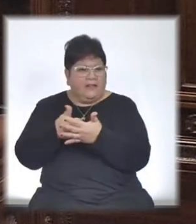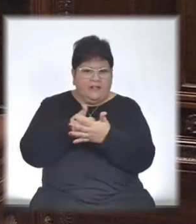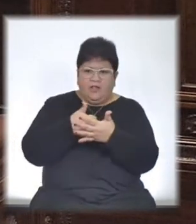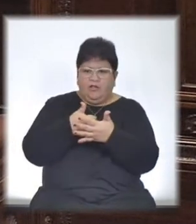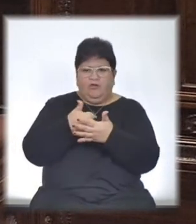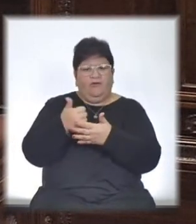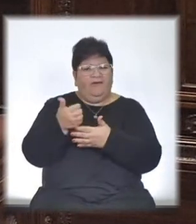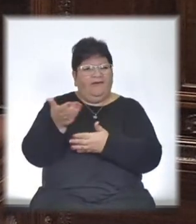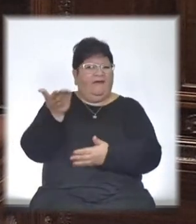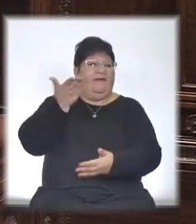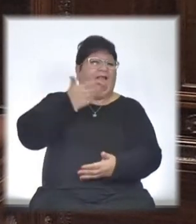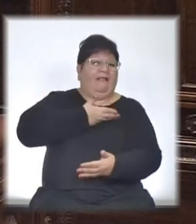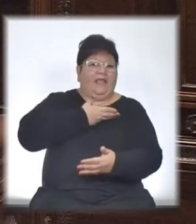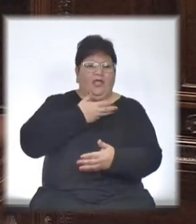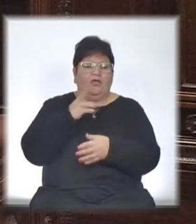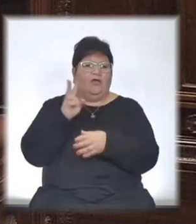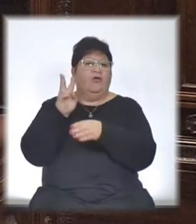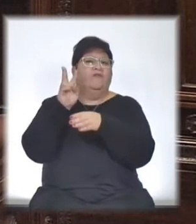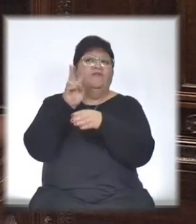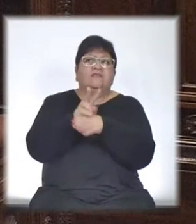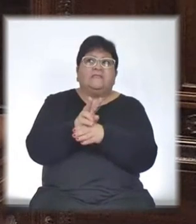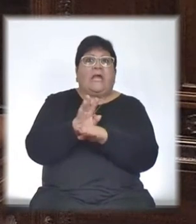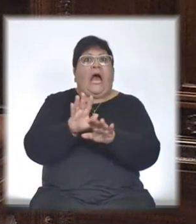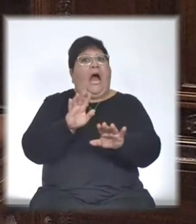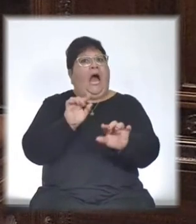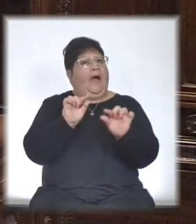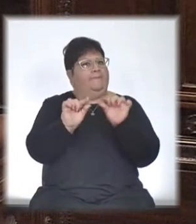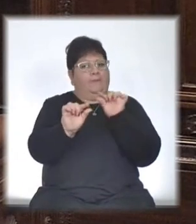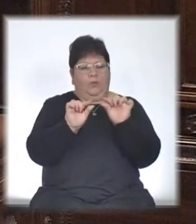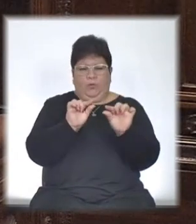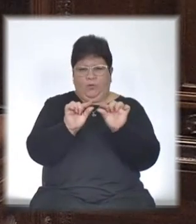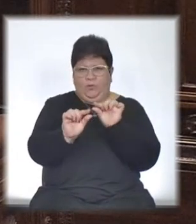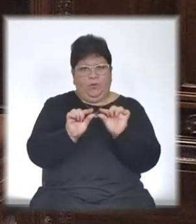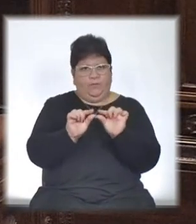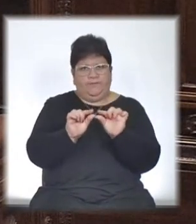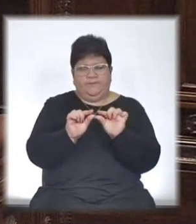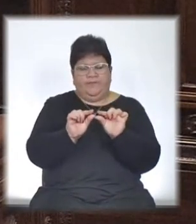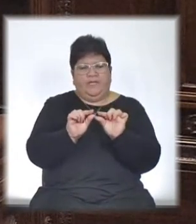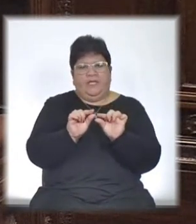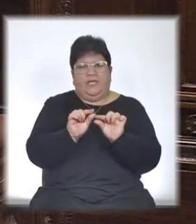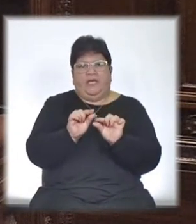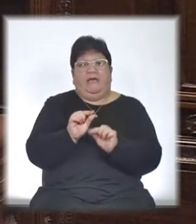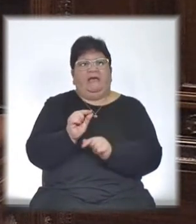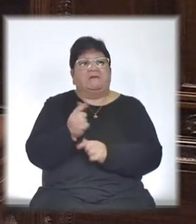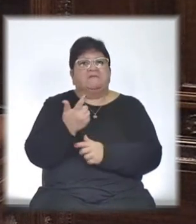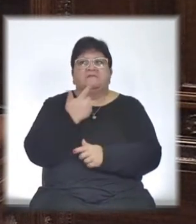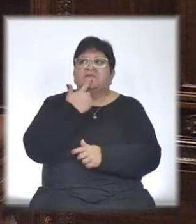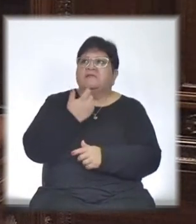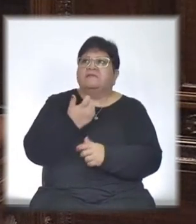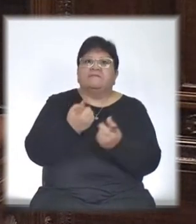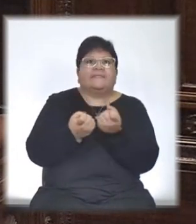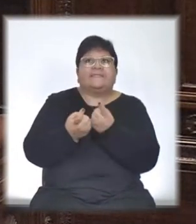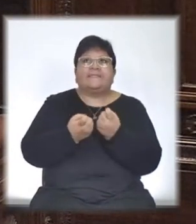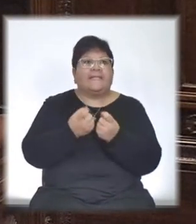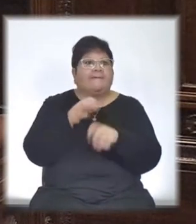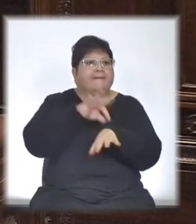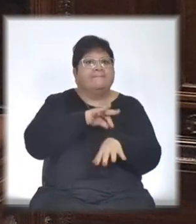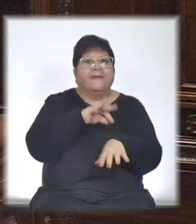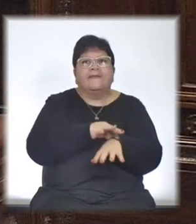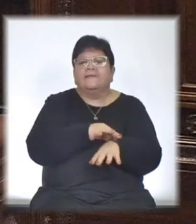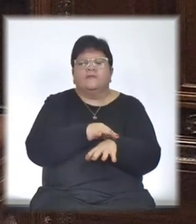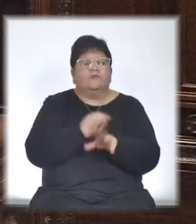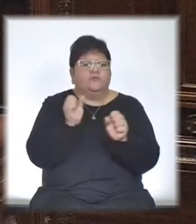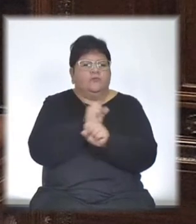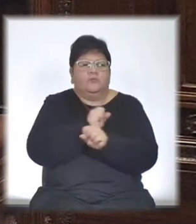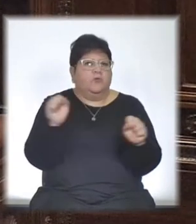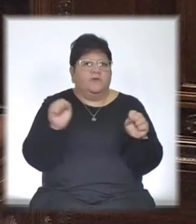de castigo, visita limitada y controlada, hostigamiento, negación de asistencia, censura e incluso traslados